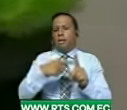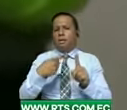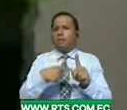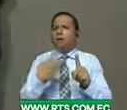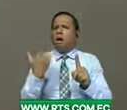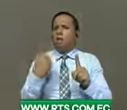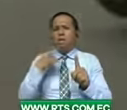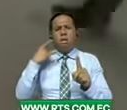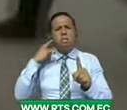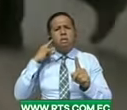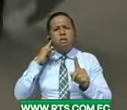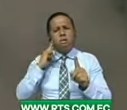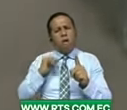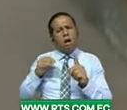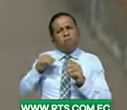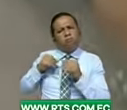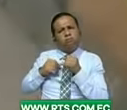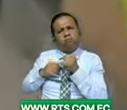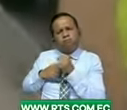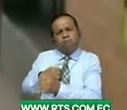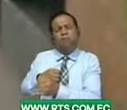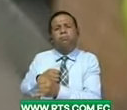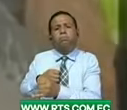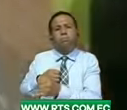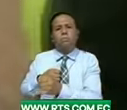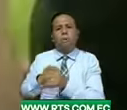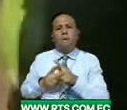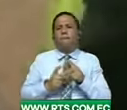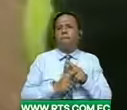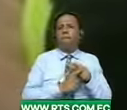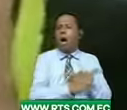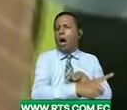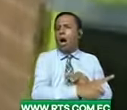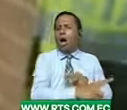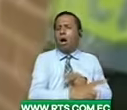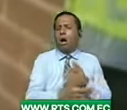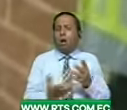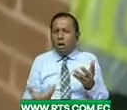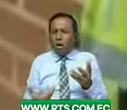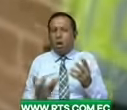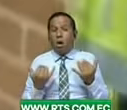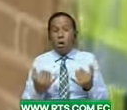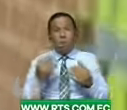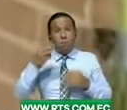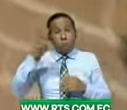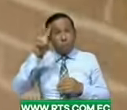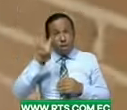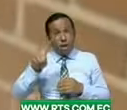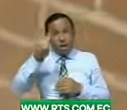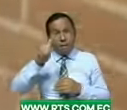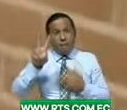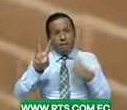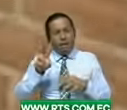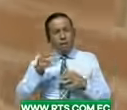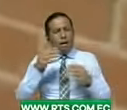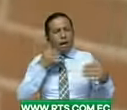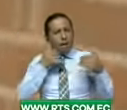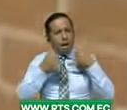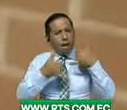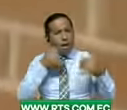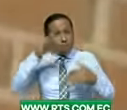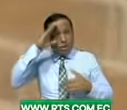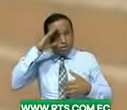y violencia de género. Este viernes, después de varias investigaciones, en coordinación con la policía en Nariño, fue localizado en la ciudad de Pasto